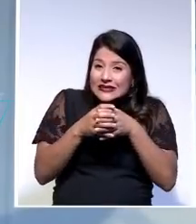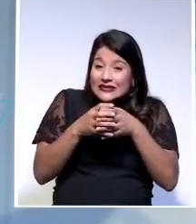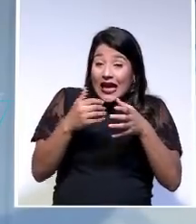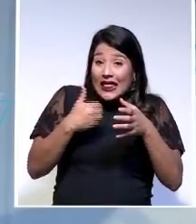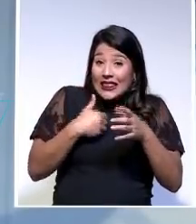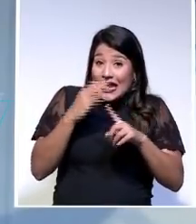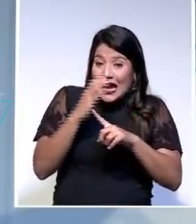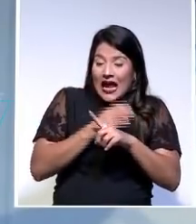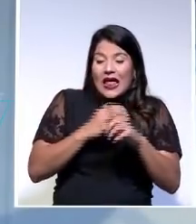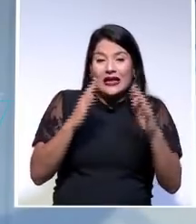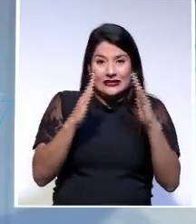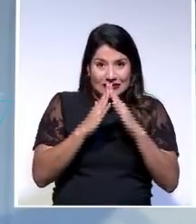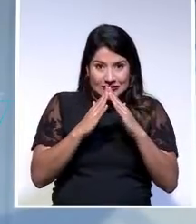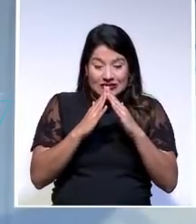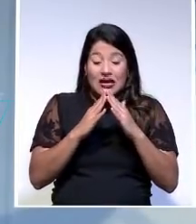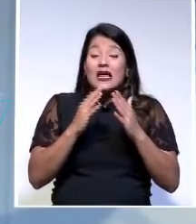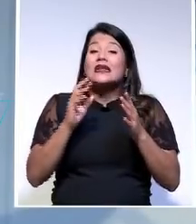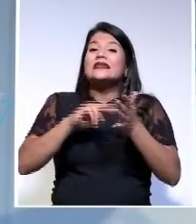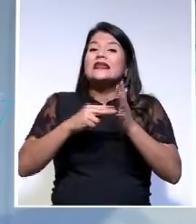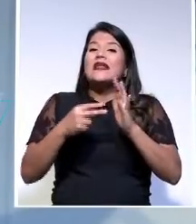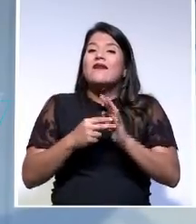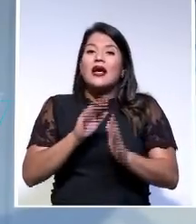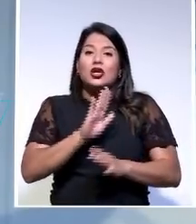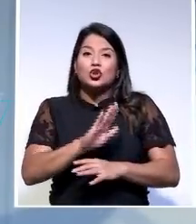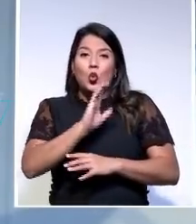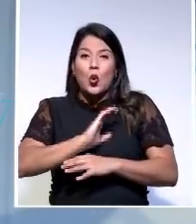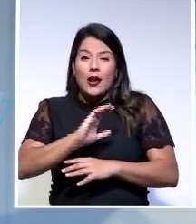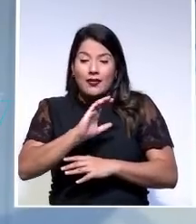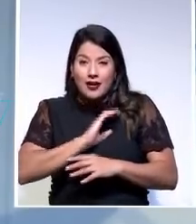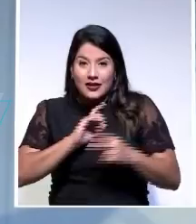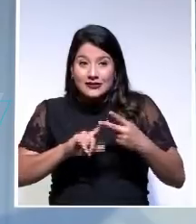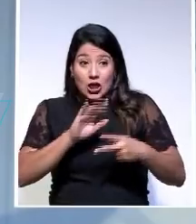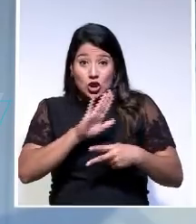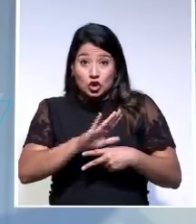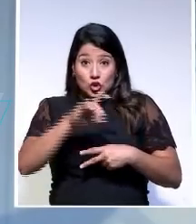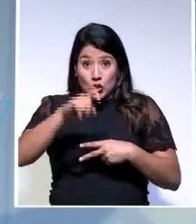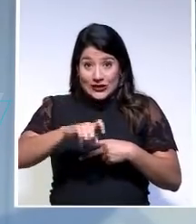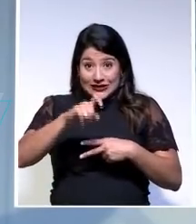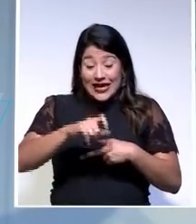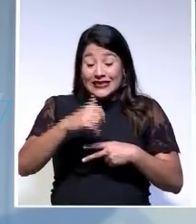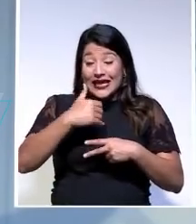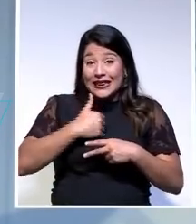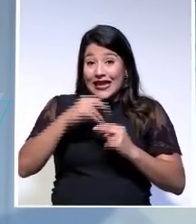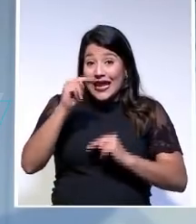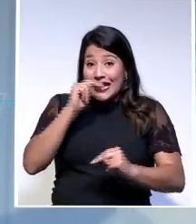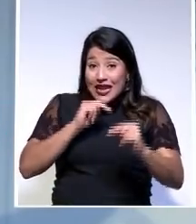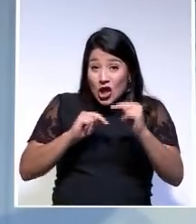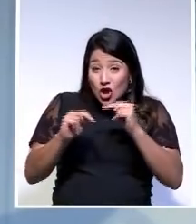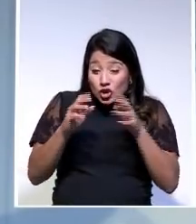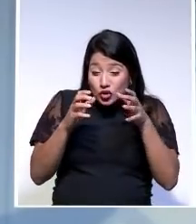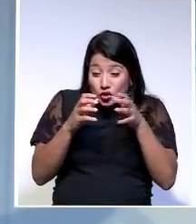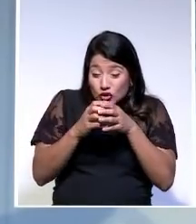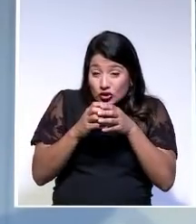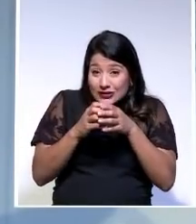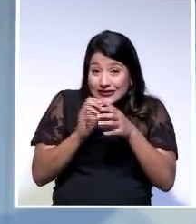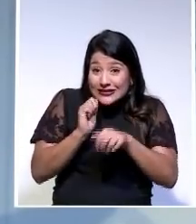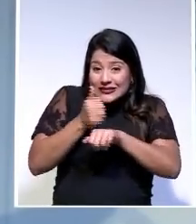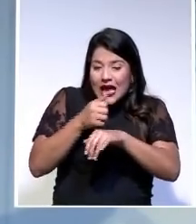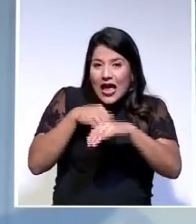es decir, las características y las necesidades que tienen los emprendimientos que los hogares desarrollan